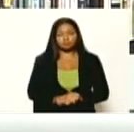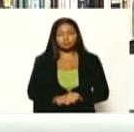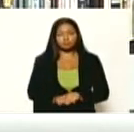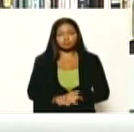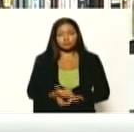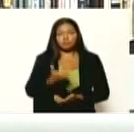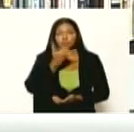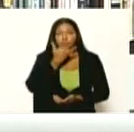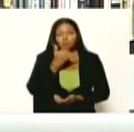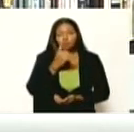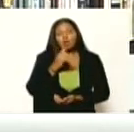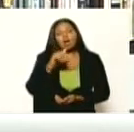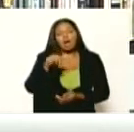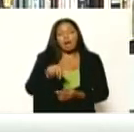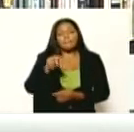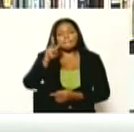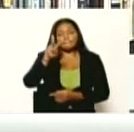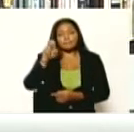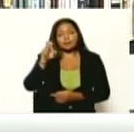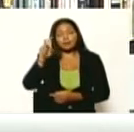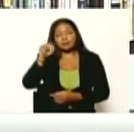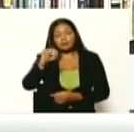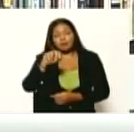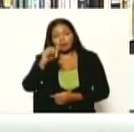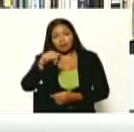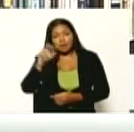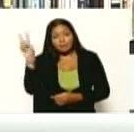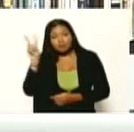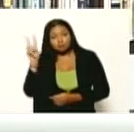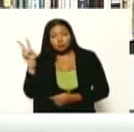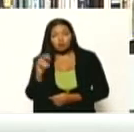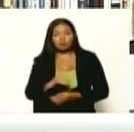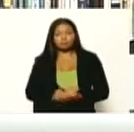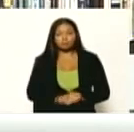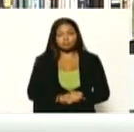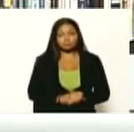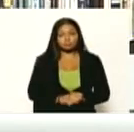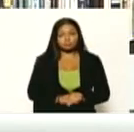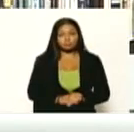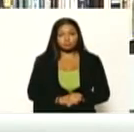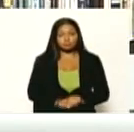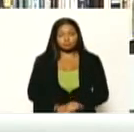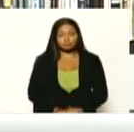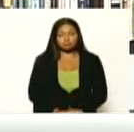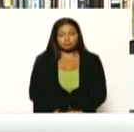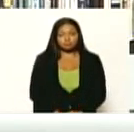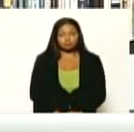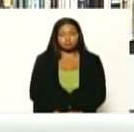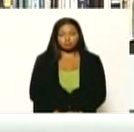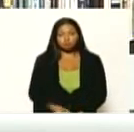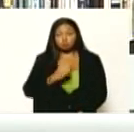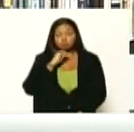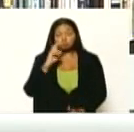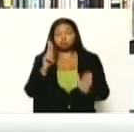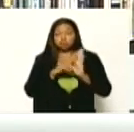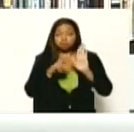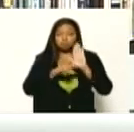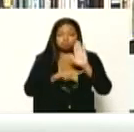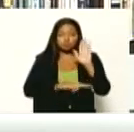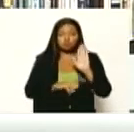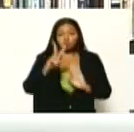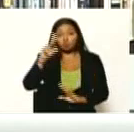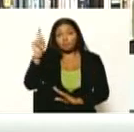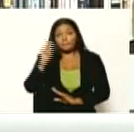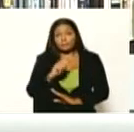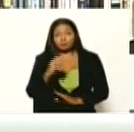ha fallado a Venezuela. Le ha fallado a Venezuela. Nosotros le cumplimos. Hace dos meses